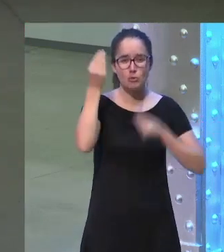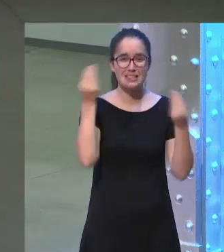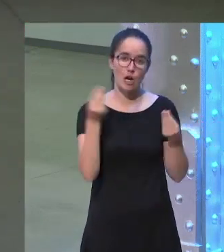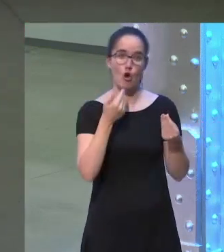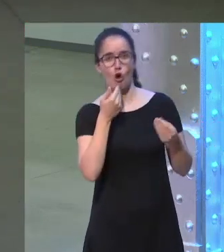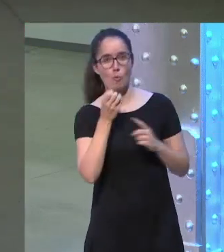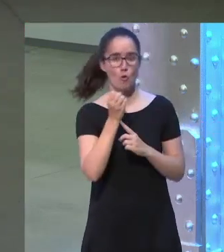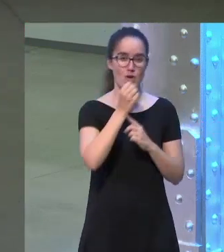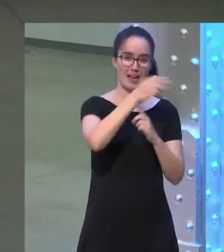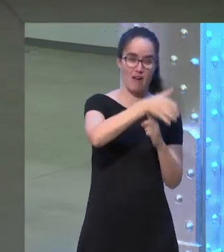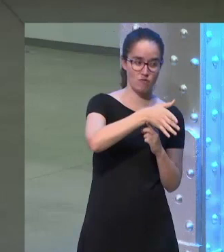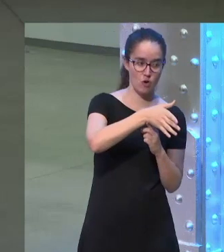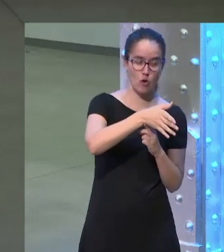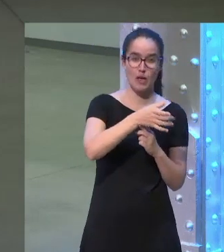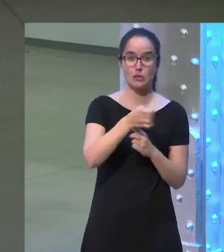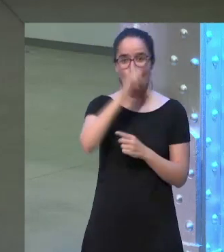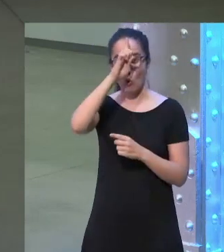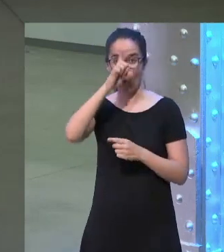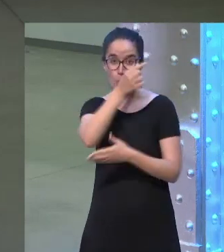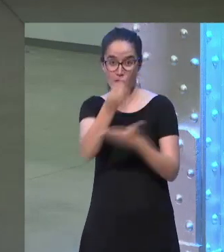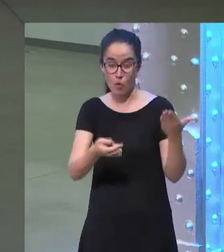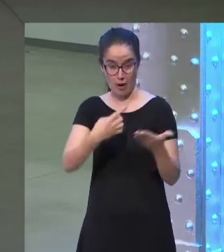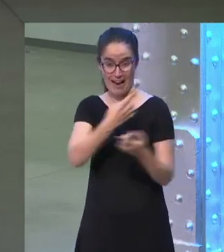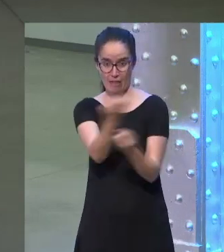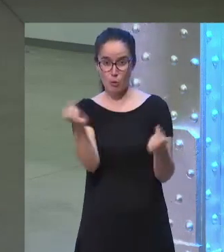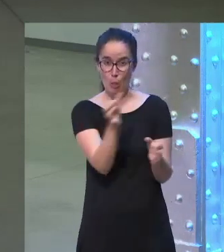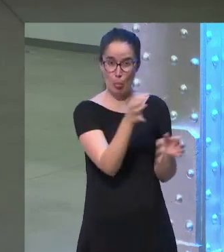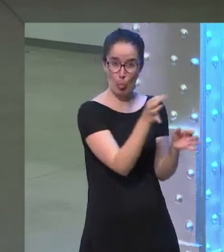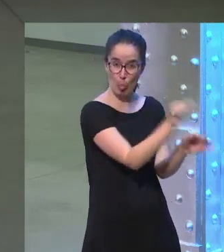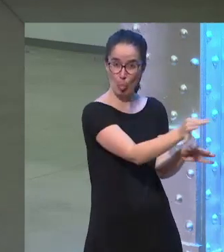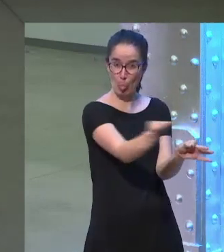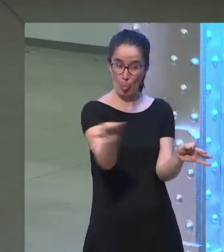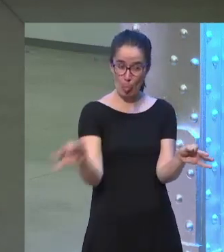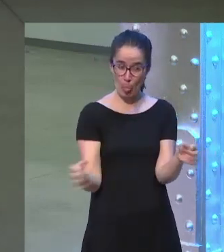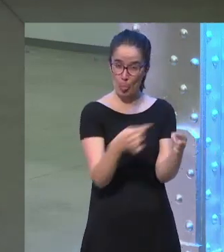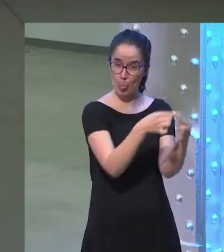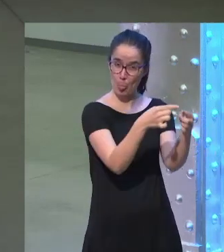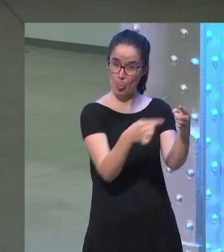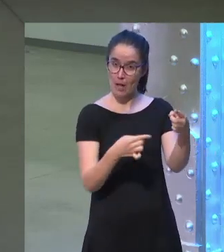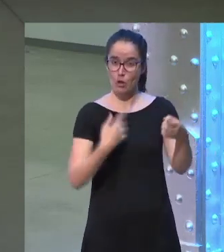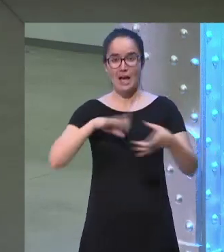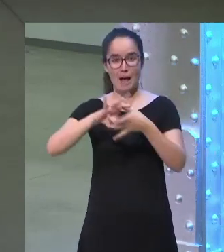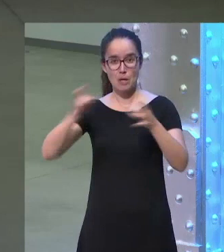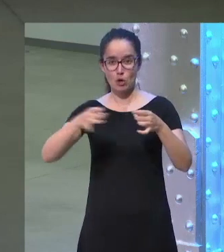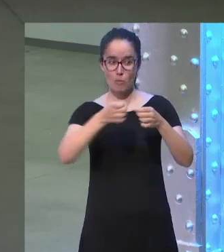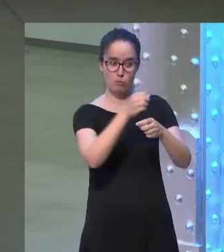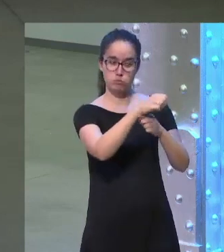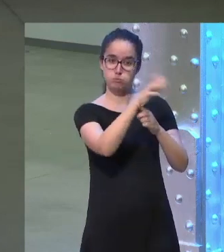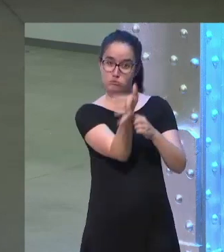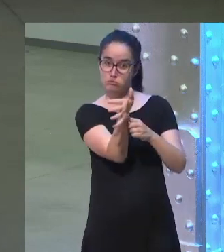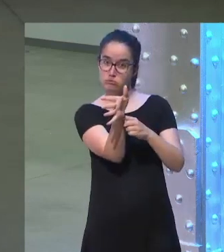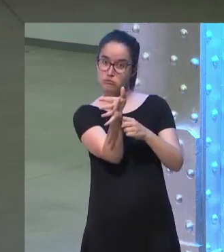es un grafo, que es un dibujito donde cada uno de nosotros somos un puntito y donde los que somos amigos entre sí nos unimos con rayitas, ¿no? Podéis